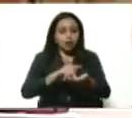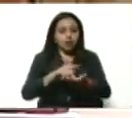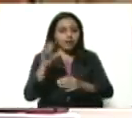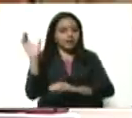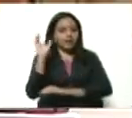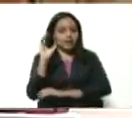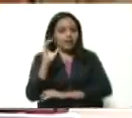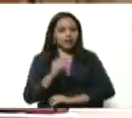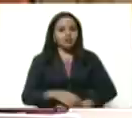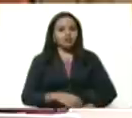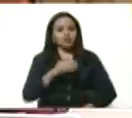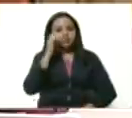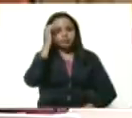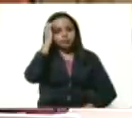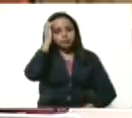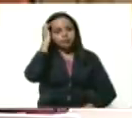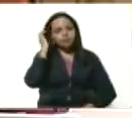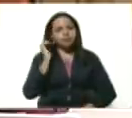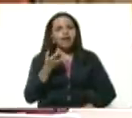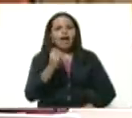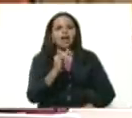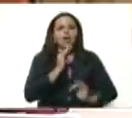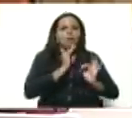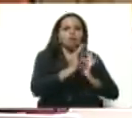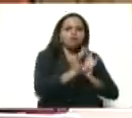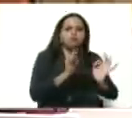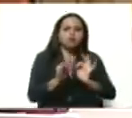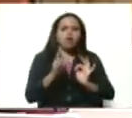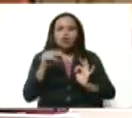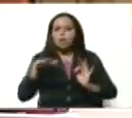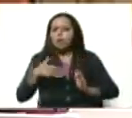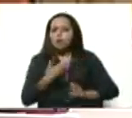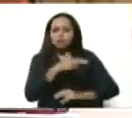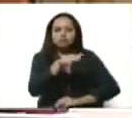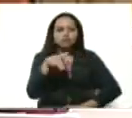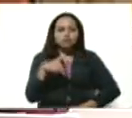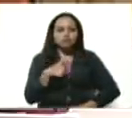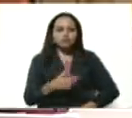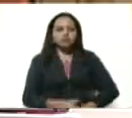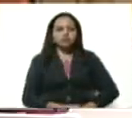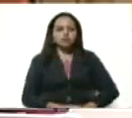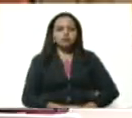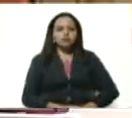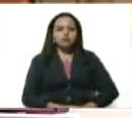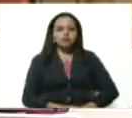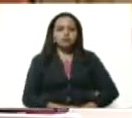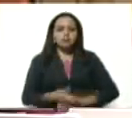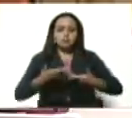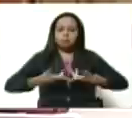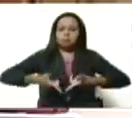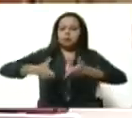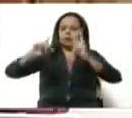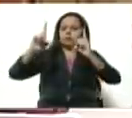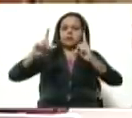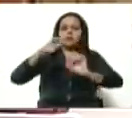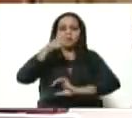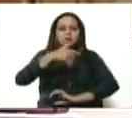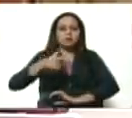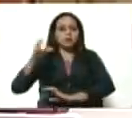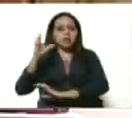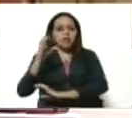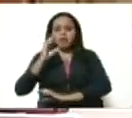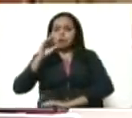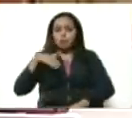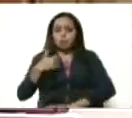capital está circulando el virus y no podemos nosotros arriesgar la población capitalina no